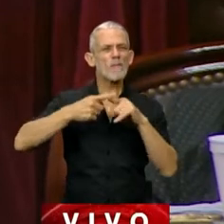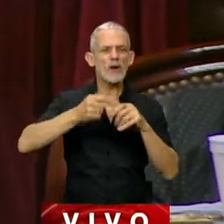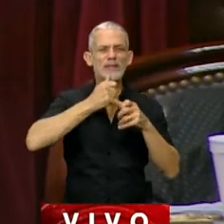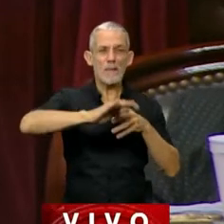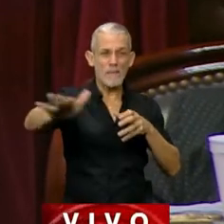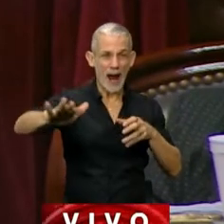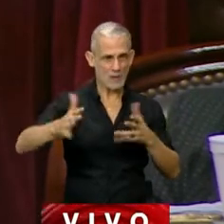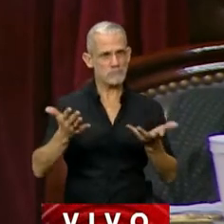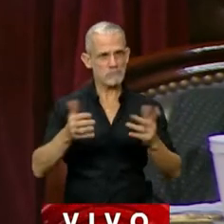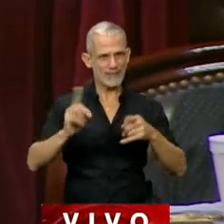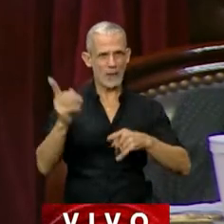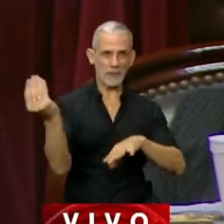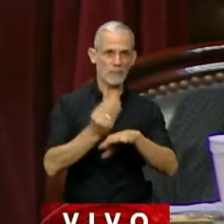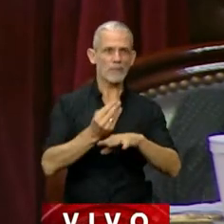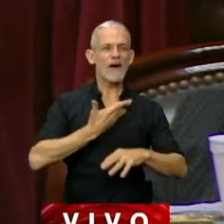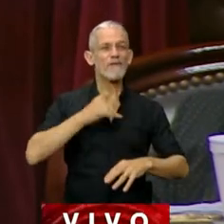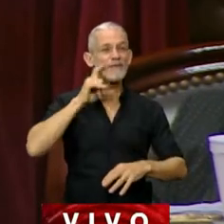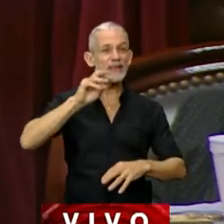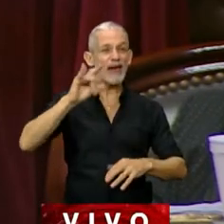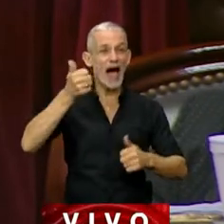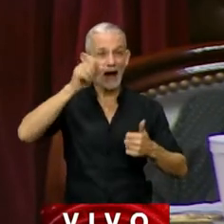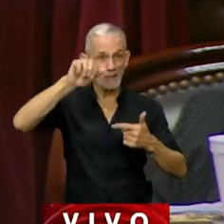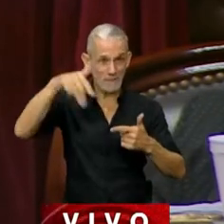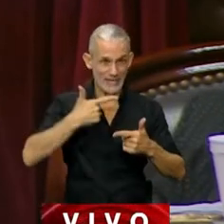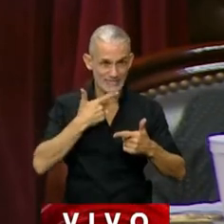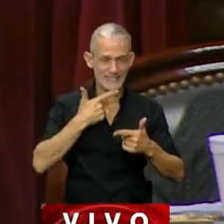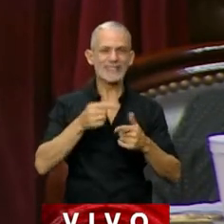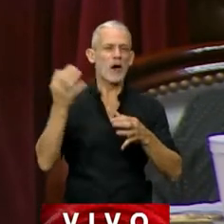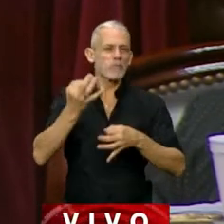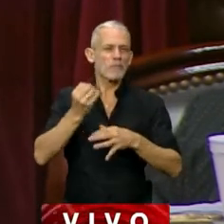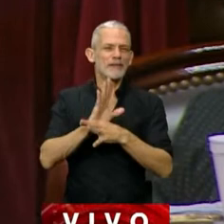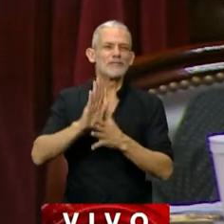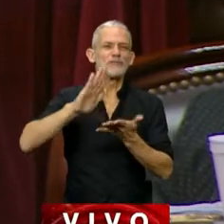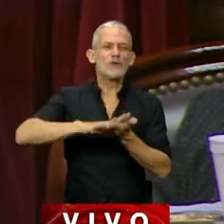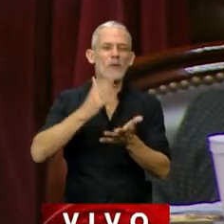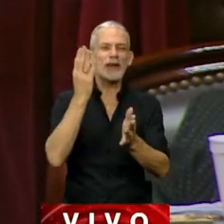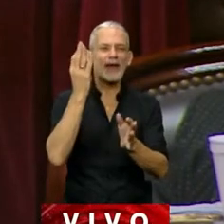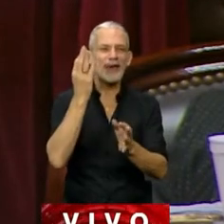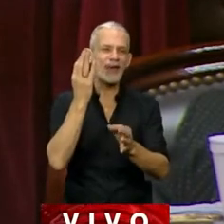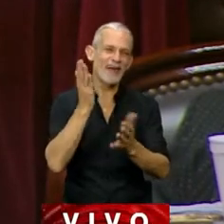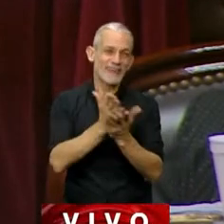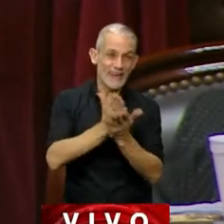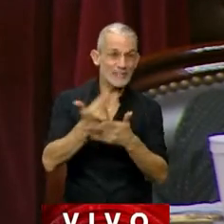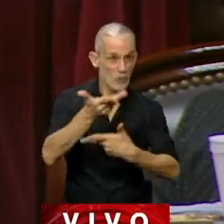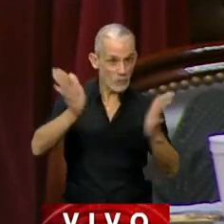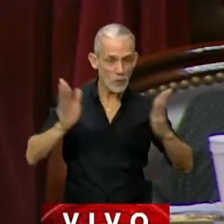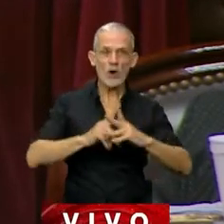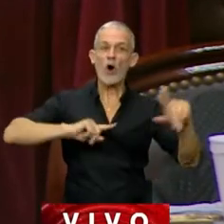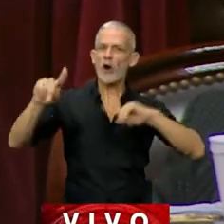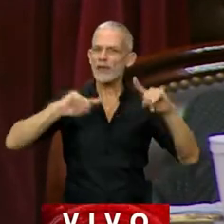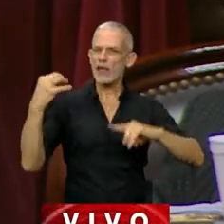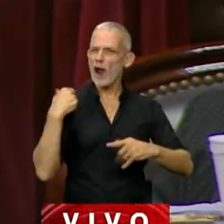y del Atlántico Sur. Frida Armas, especialista en Derecho Internacional Público y Derecho del Mar y coordinadora